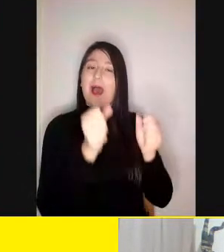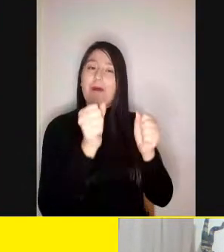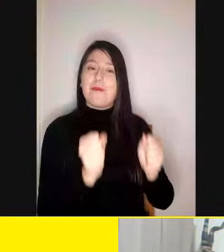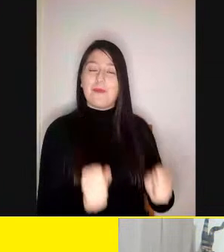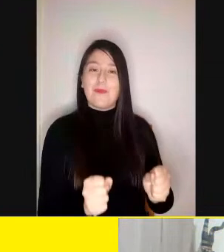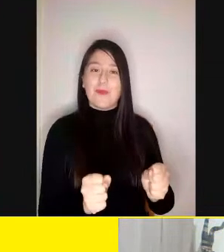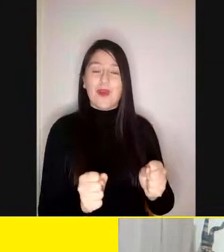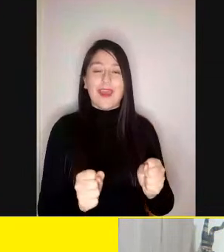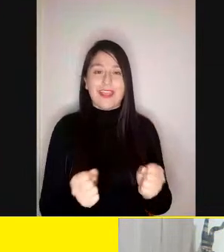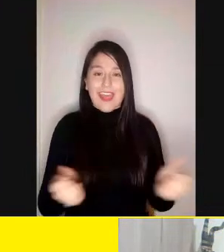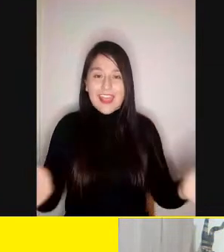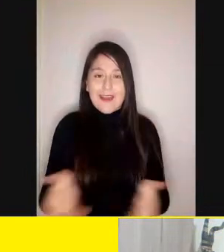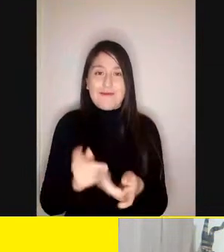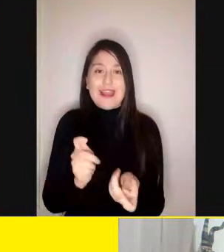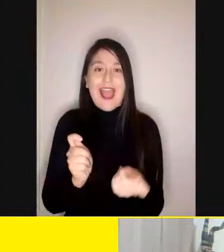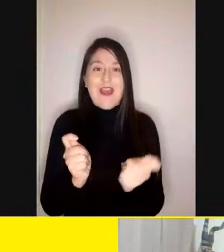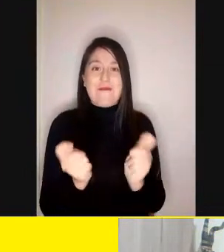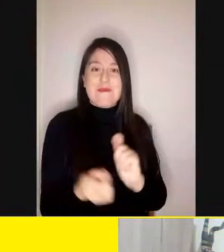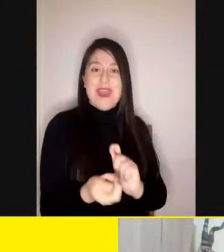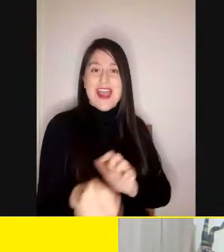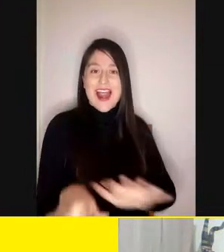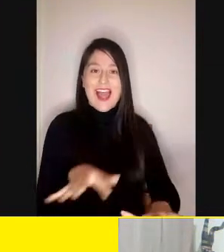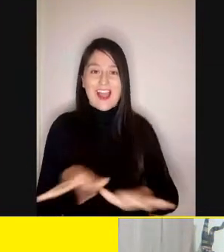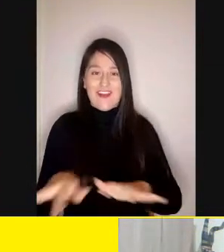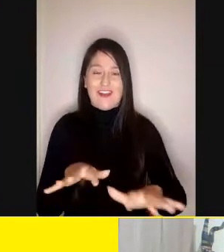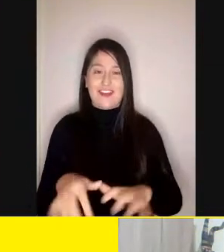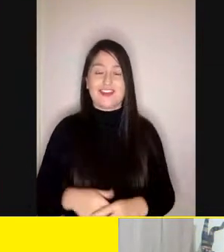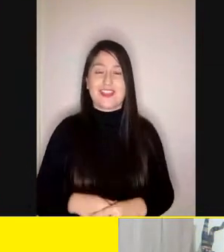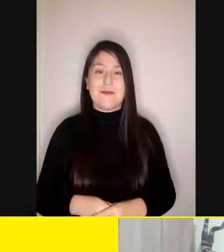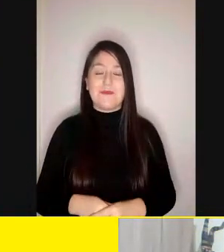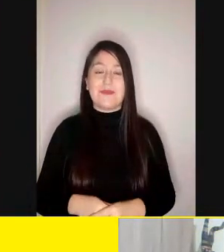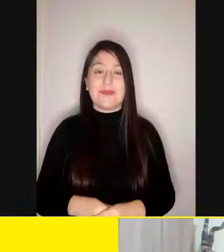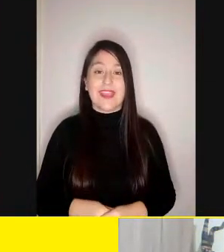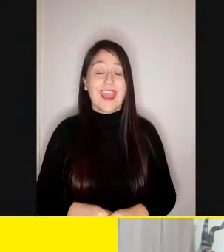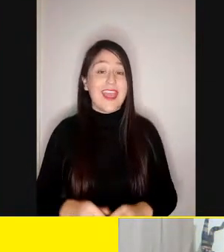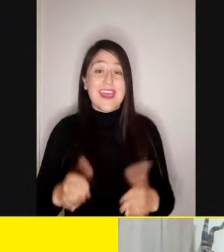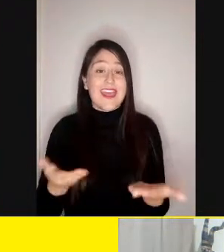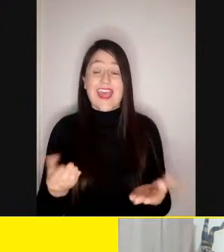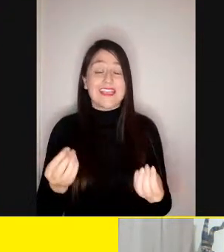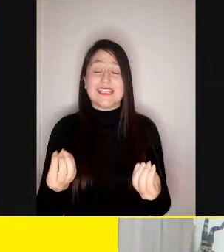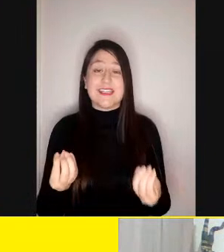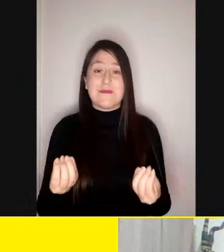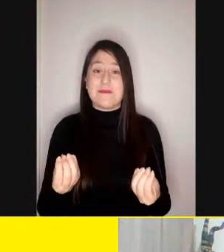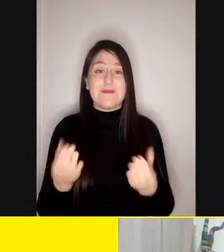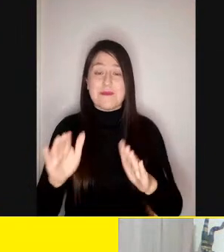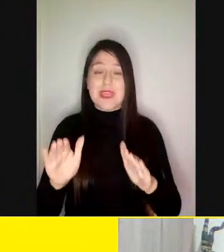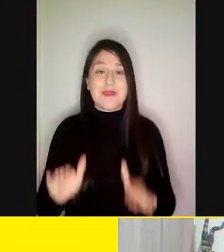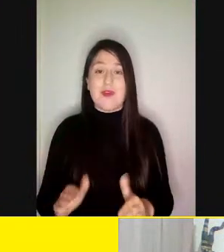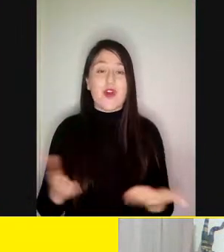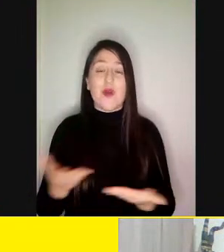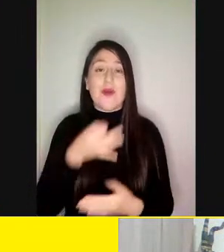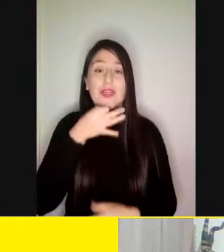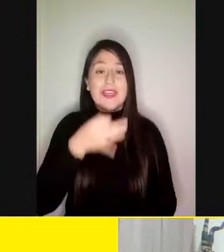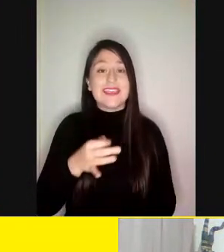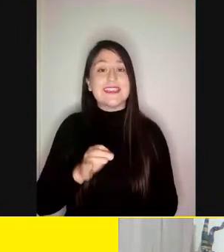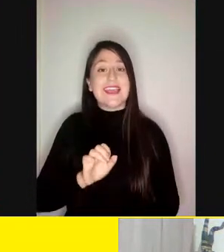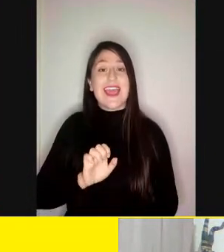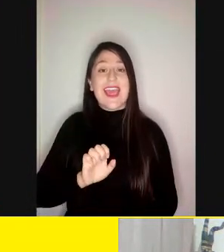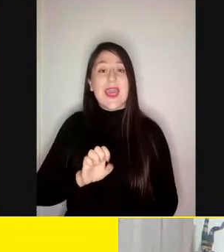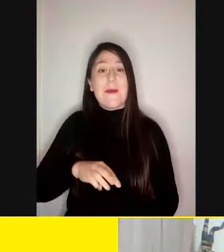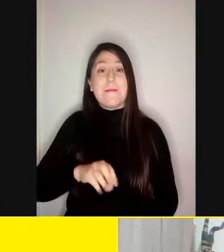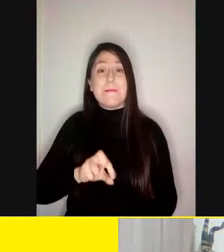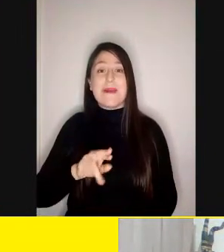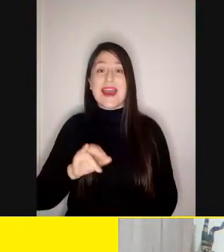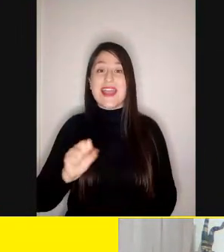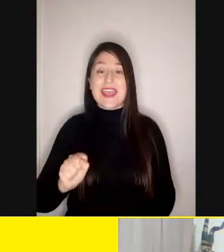cosas. Y lo refrendo diciendo que, tal y como dice María Emilia, es verdad, falla el